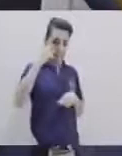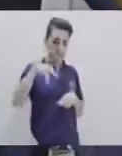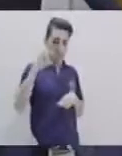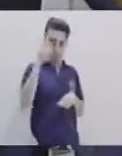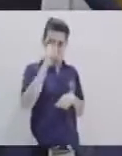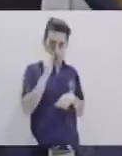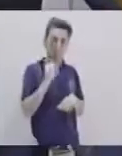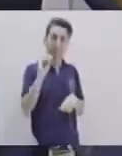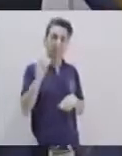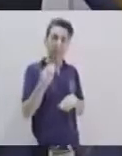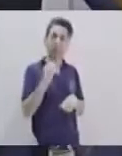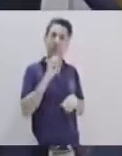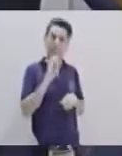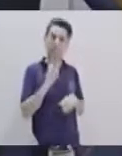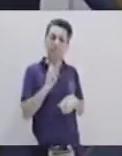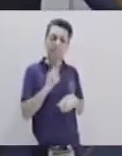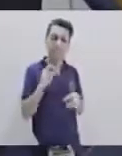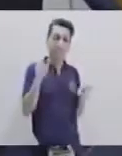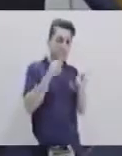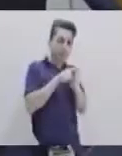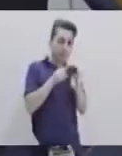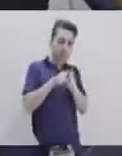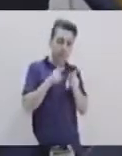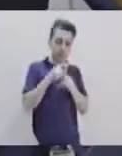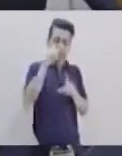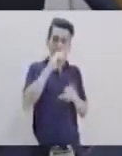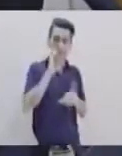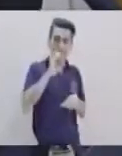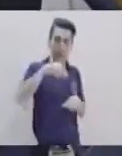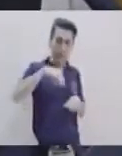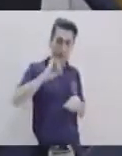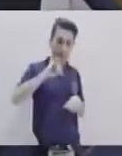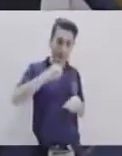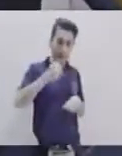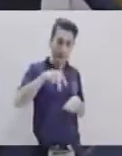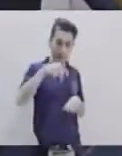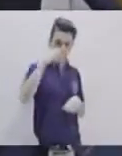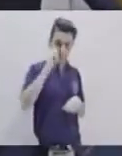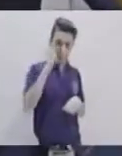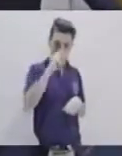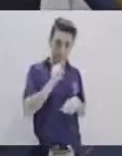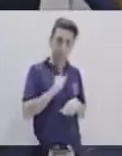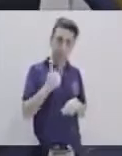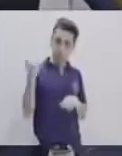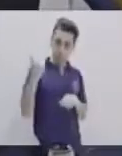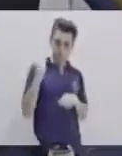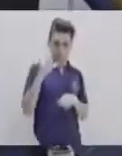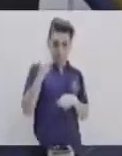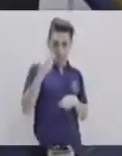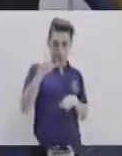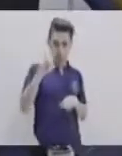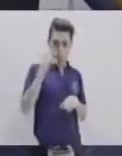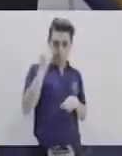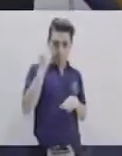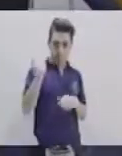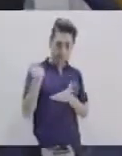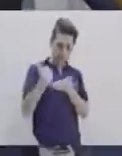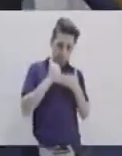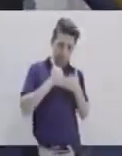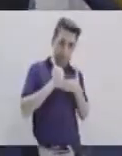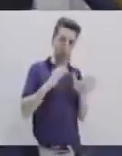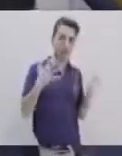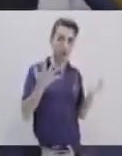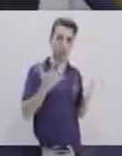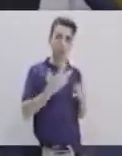primero qué es un término semejante. Vamos a continuar con la clase y me vas a ayudar, Claudia. Necesito